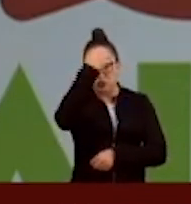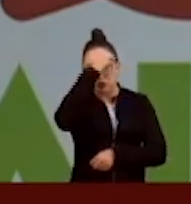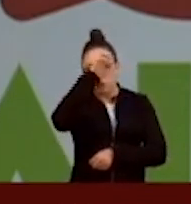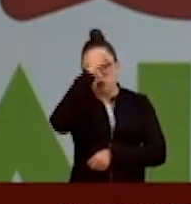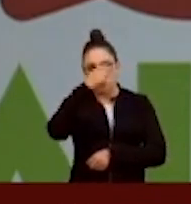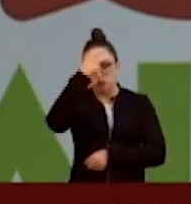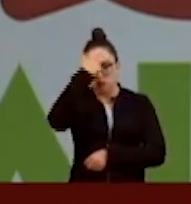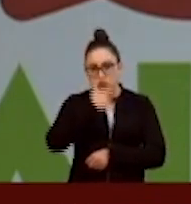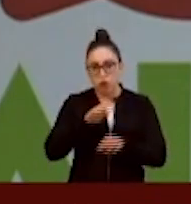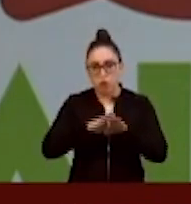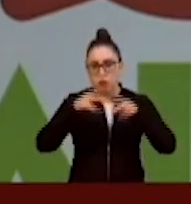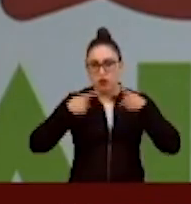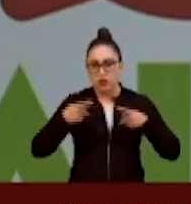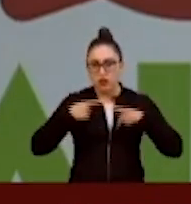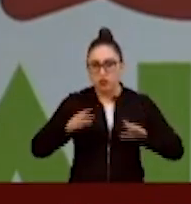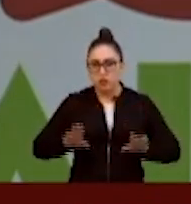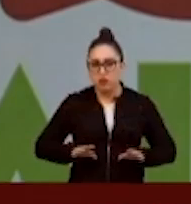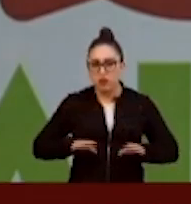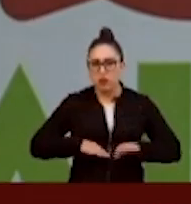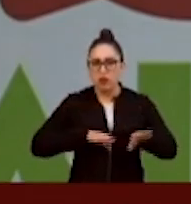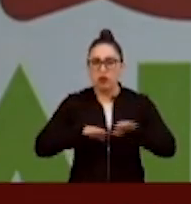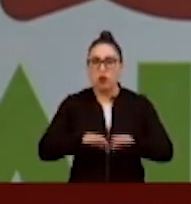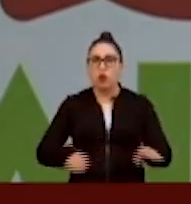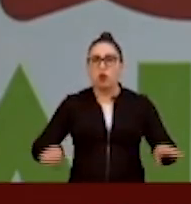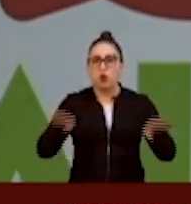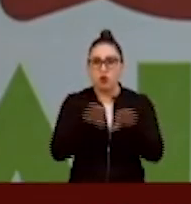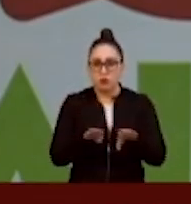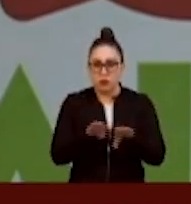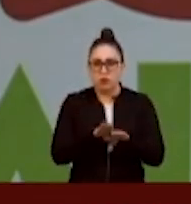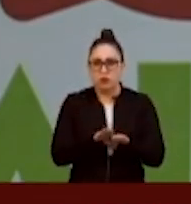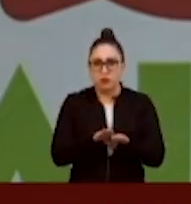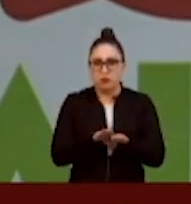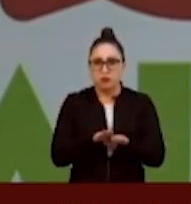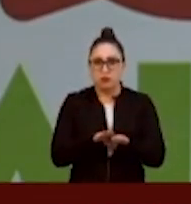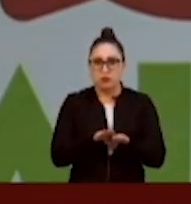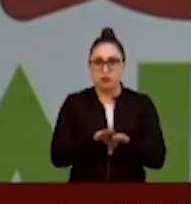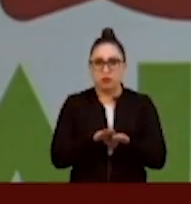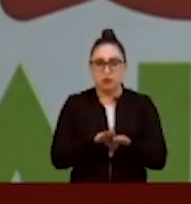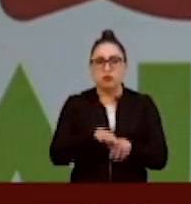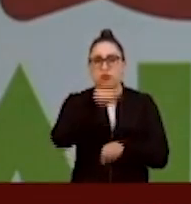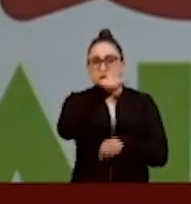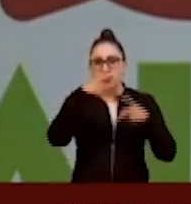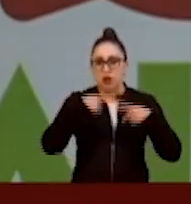académico, sino también cuál es el perfil ético.